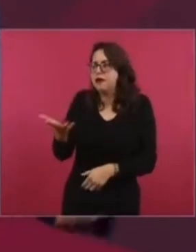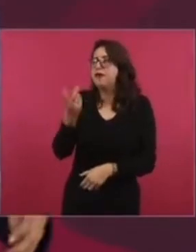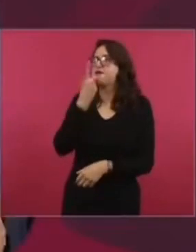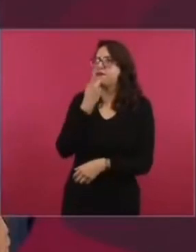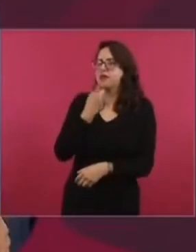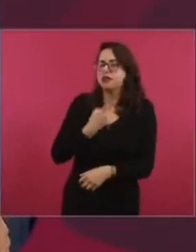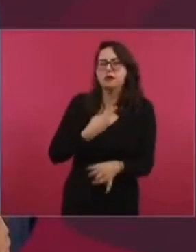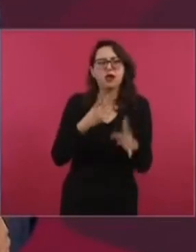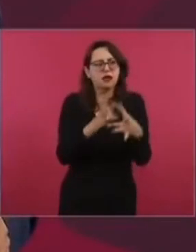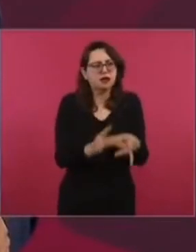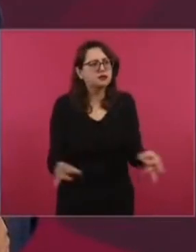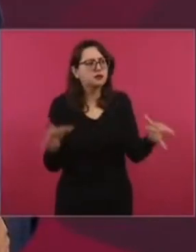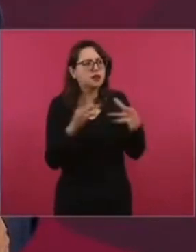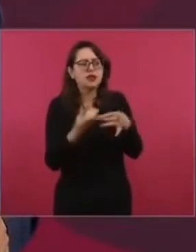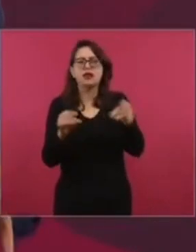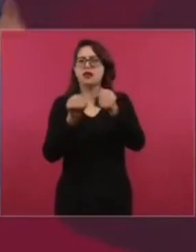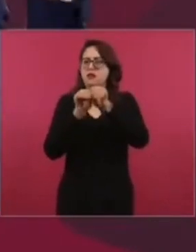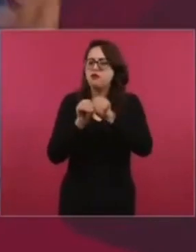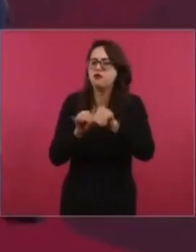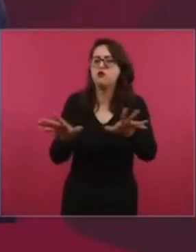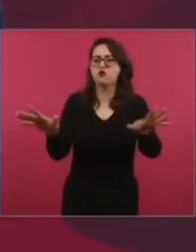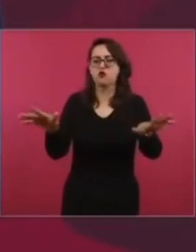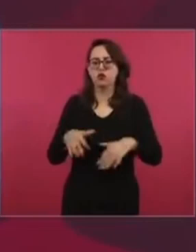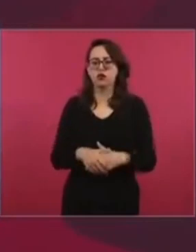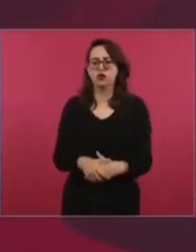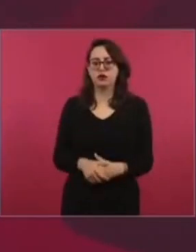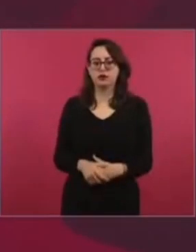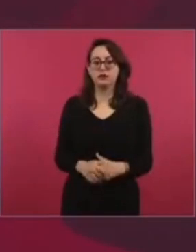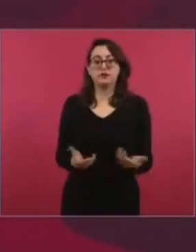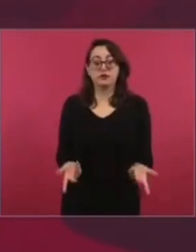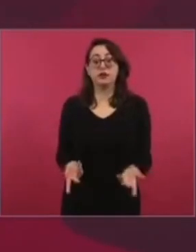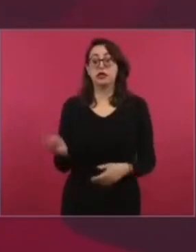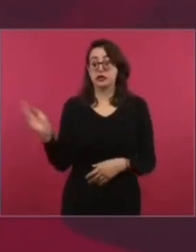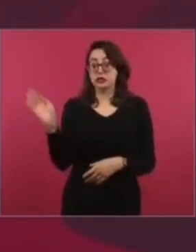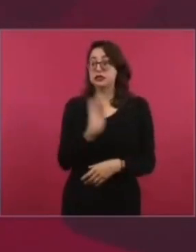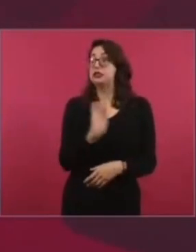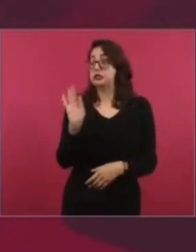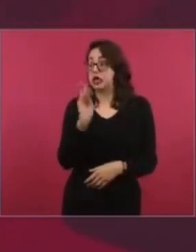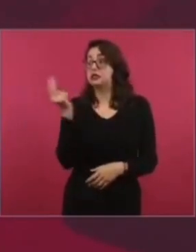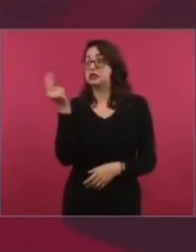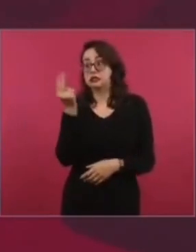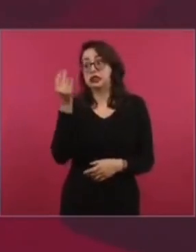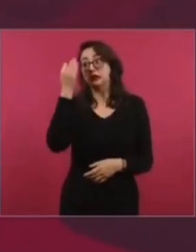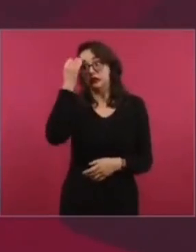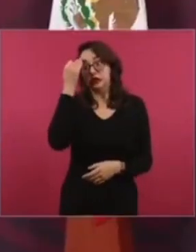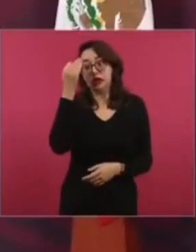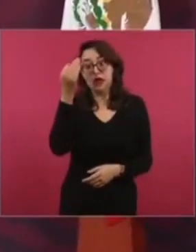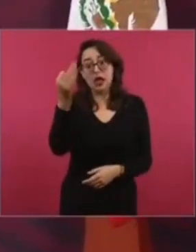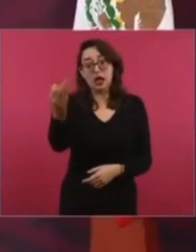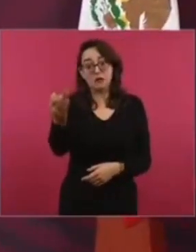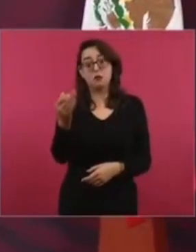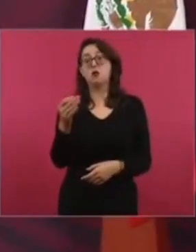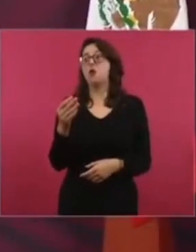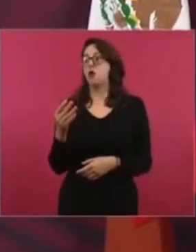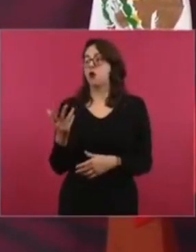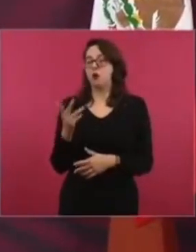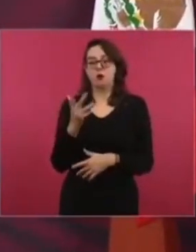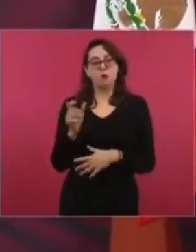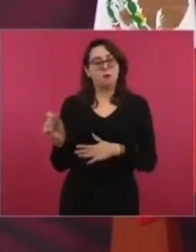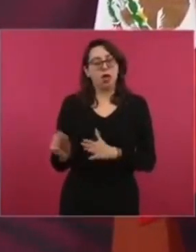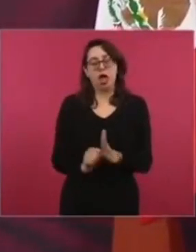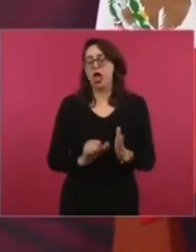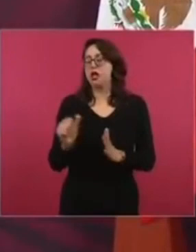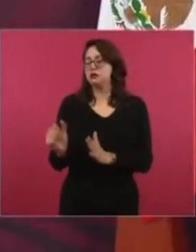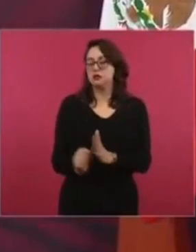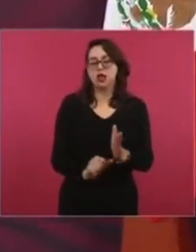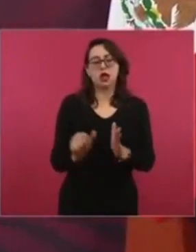corte porque a lo mejor sí lleva mucho tiempo no es un asunto